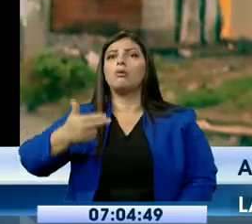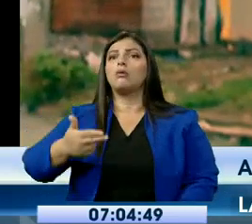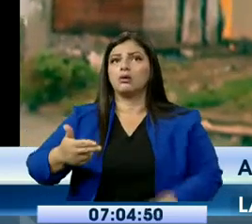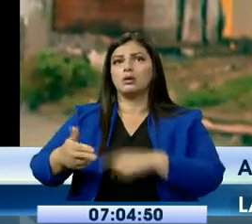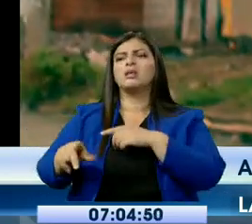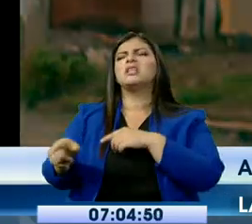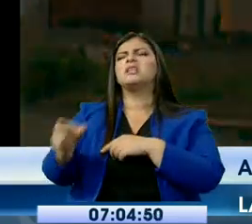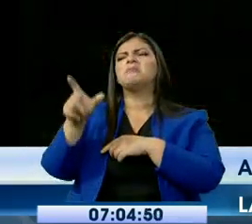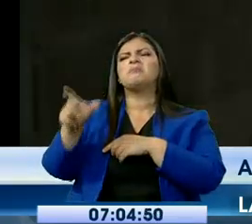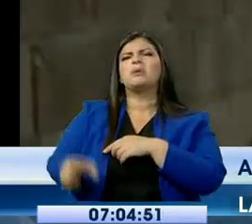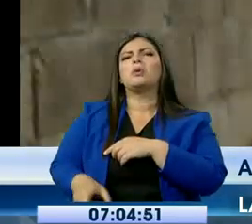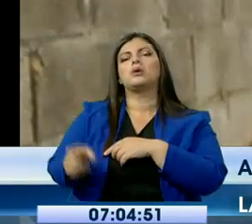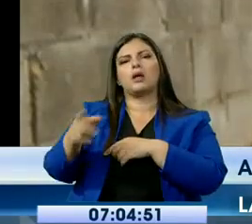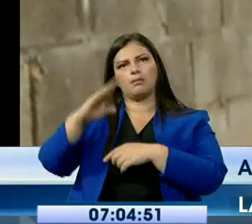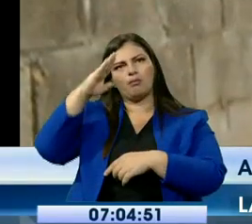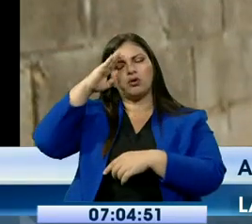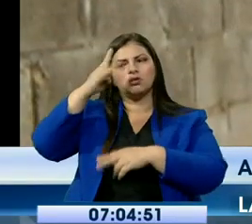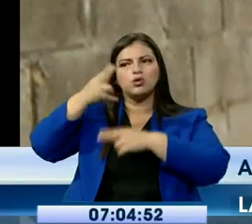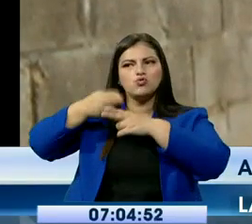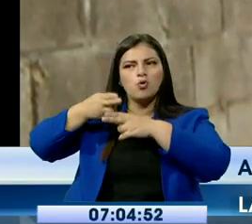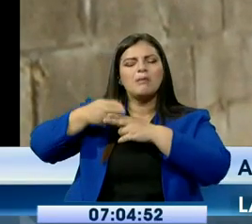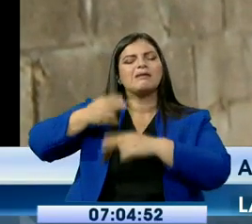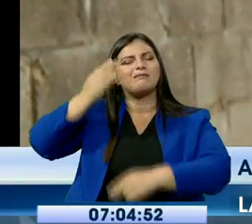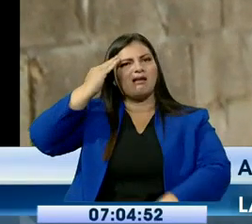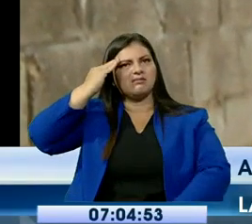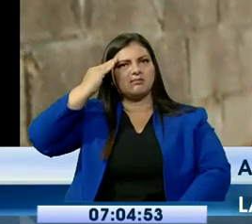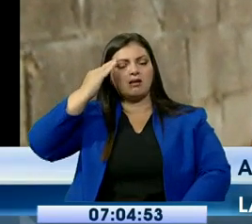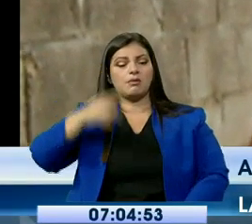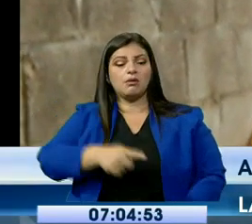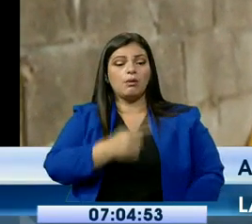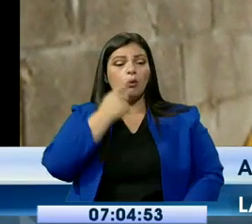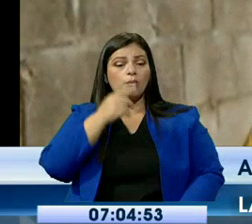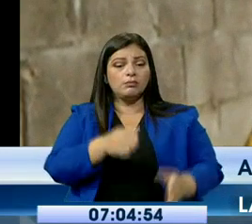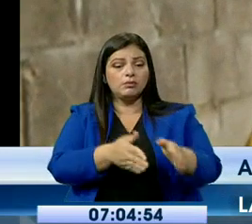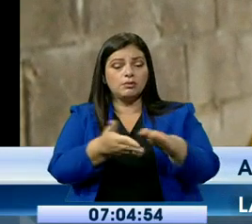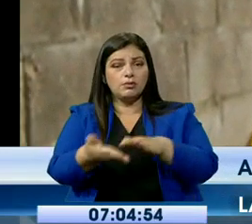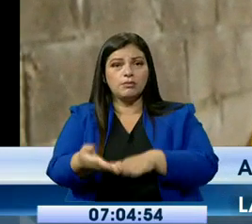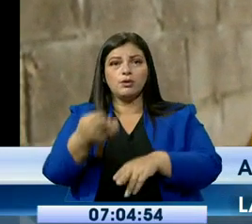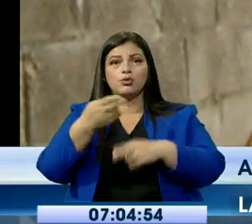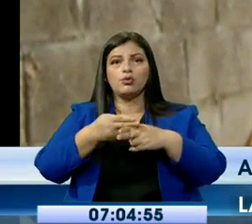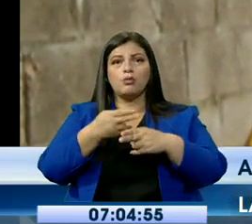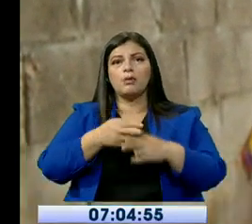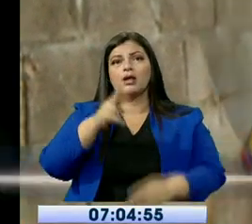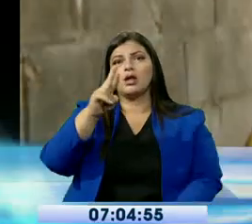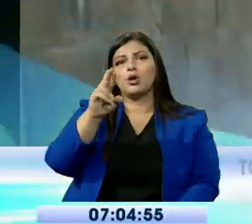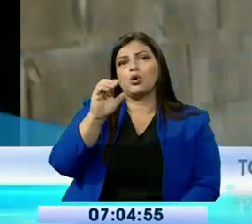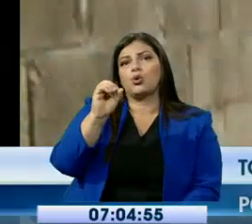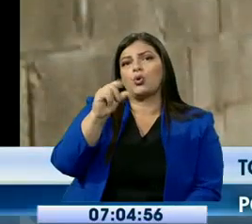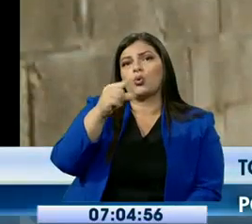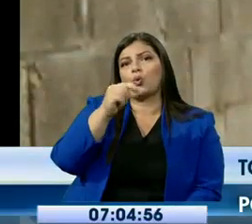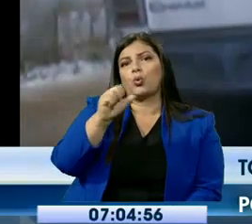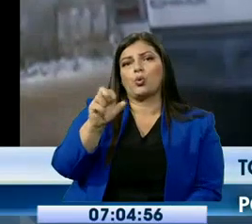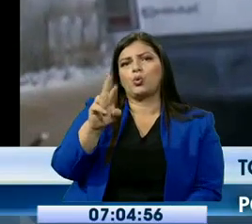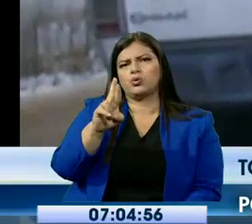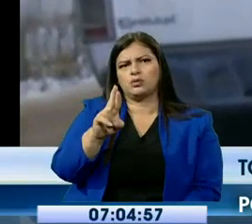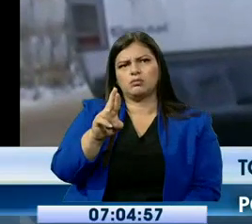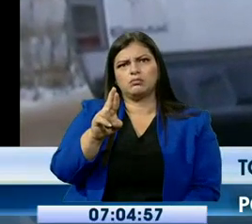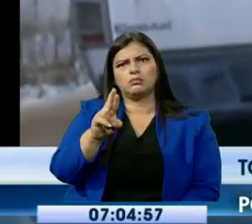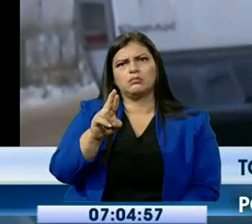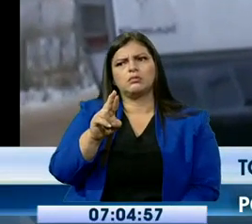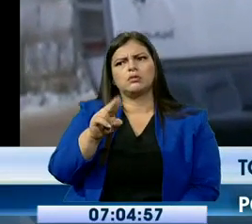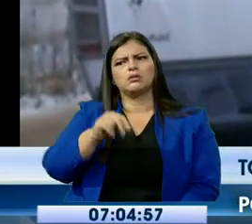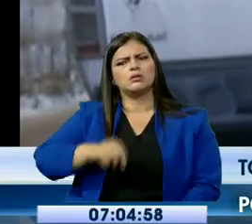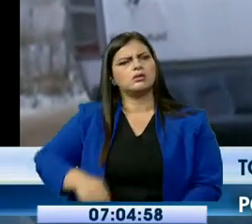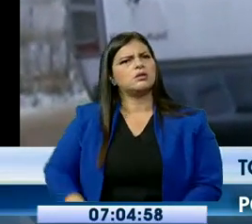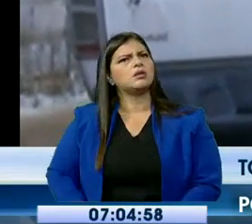López Delgado. El uno identificado tiene 6 detenciones, el otro tiene 1. El que tiene 6 detenciones salió hace